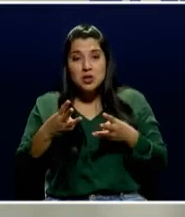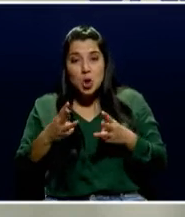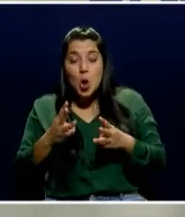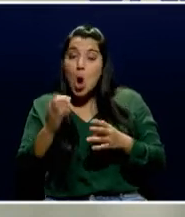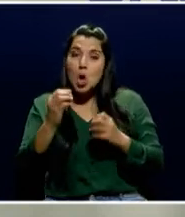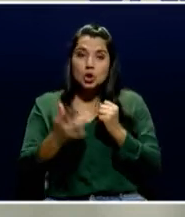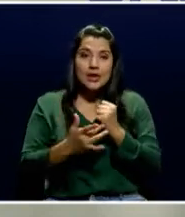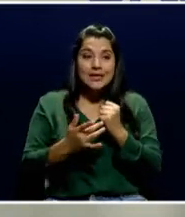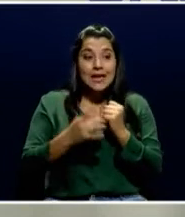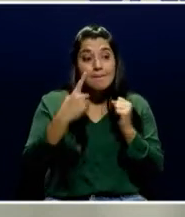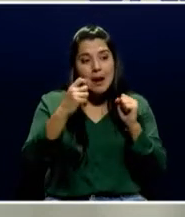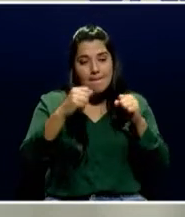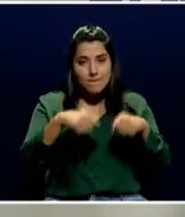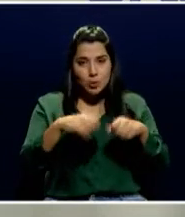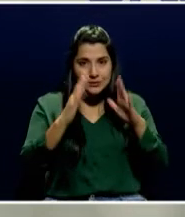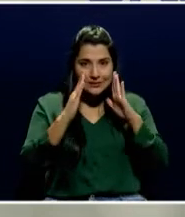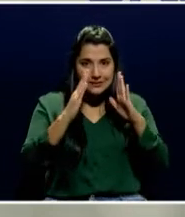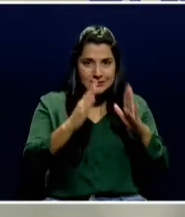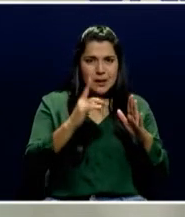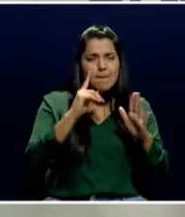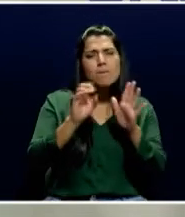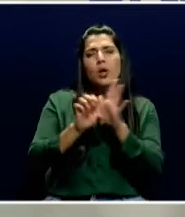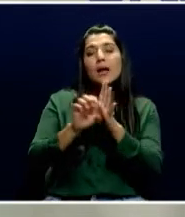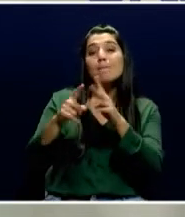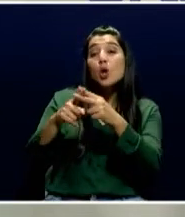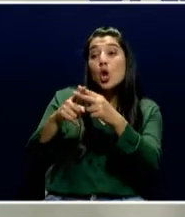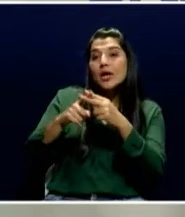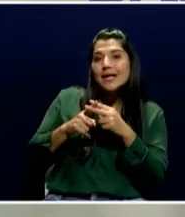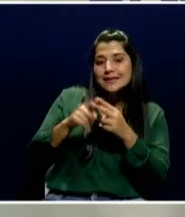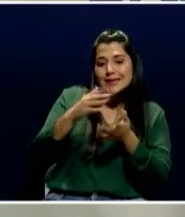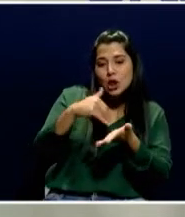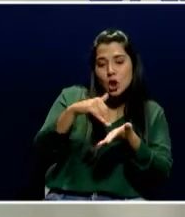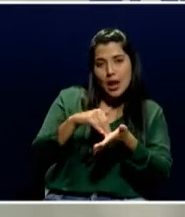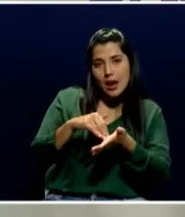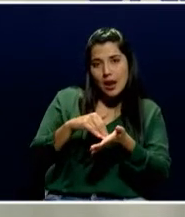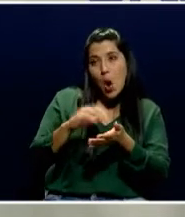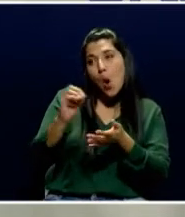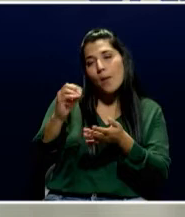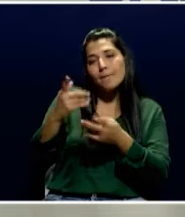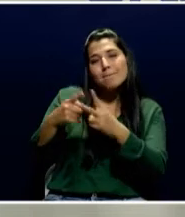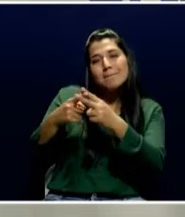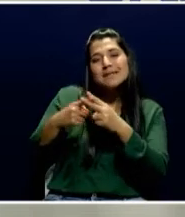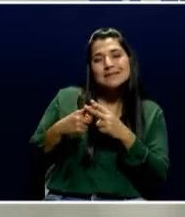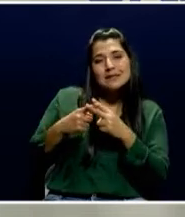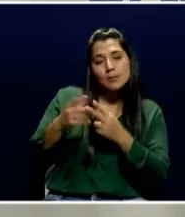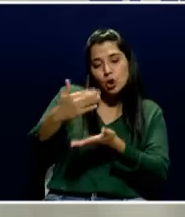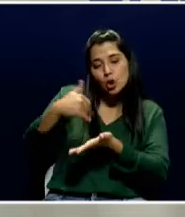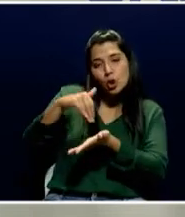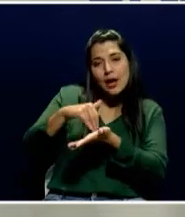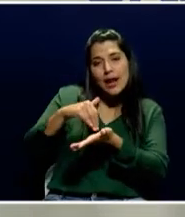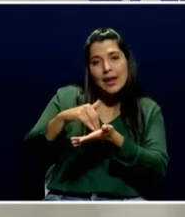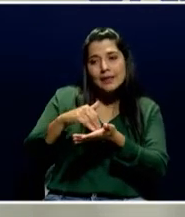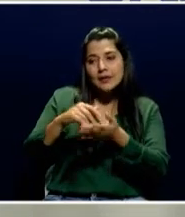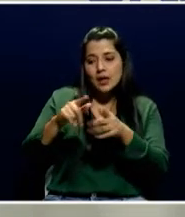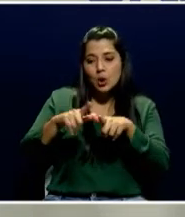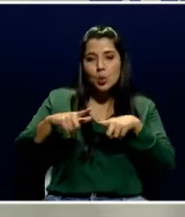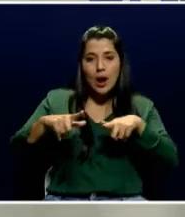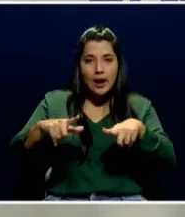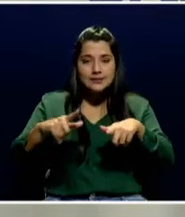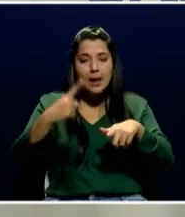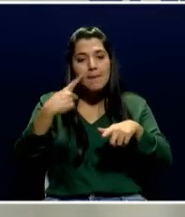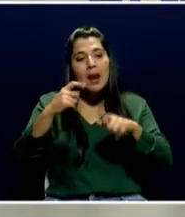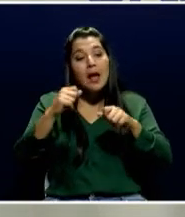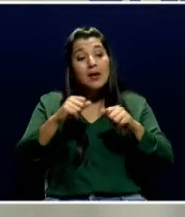como es un trámite expedito de créditos locales para poder habilitar albergues, y una red de albergues habilitada ya por el Ministerio de